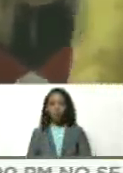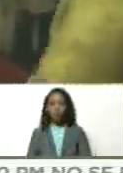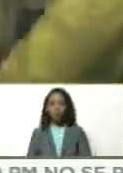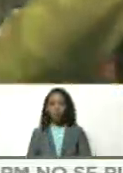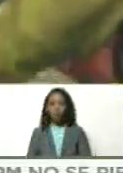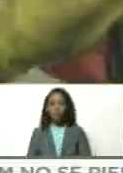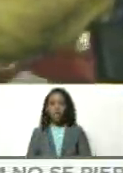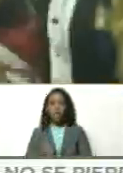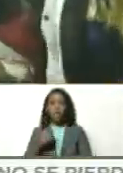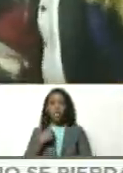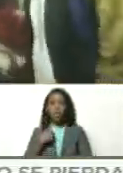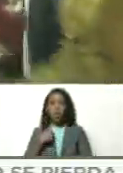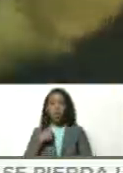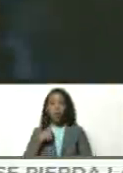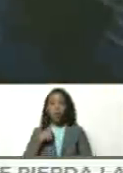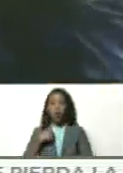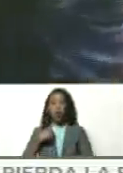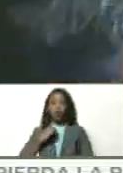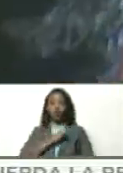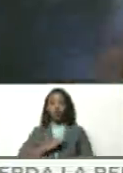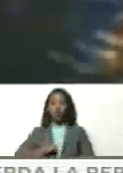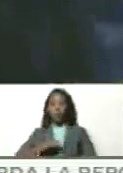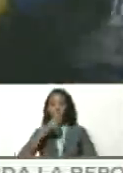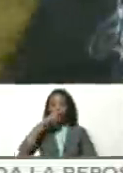Y Super Bigote lo que está es fino.